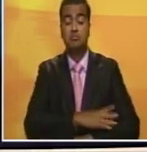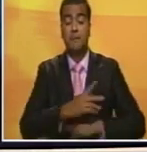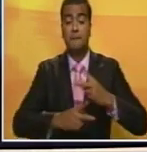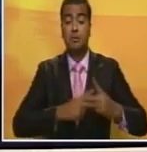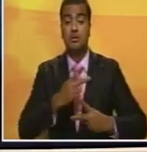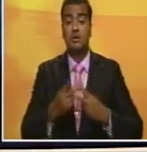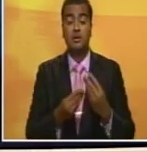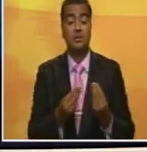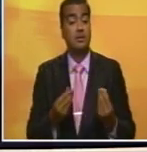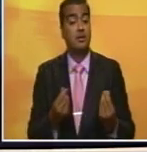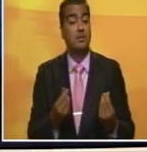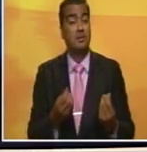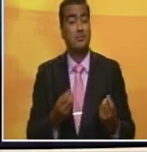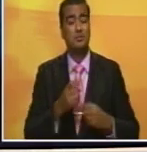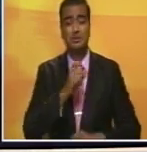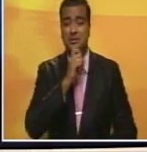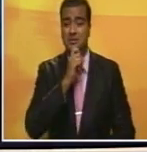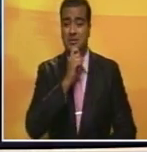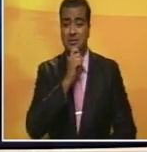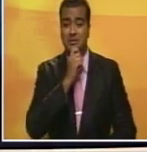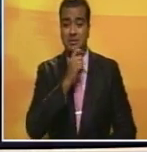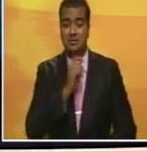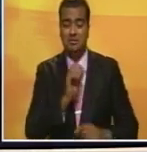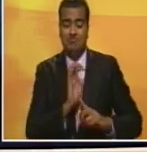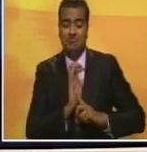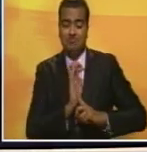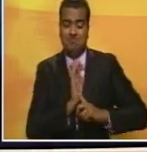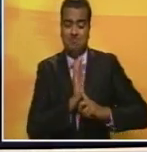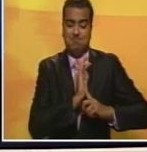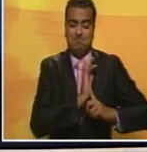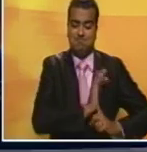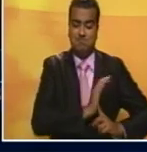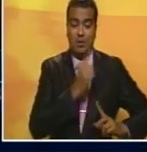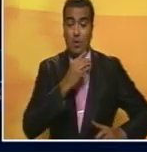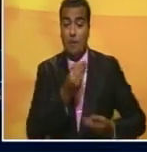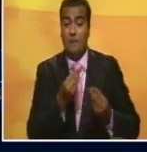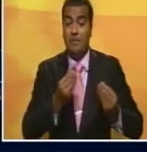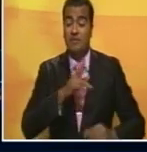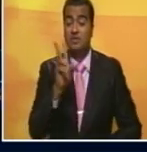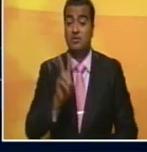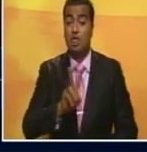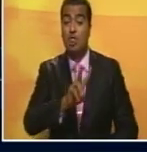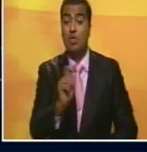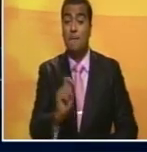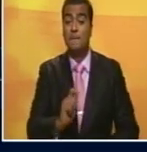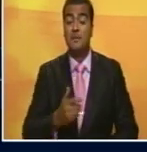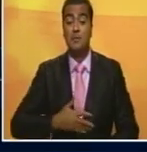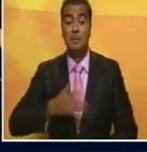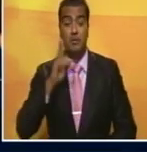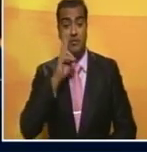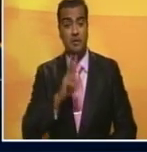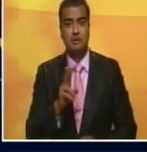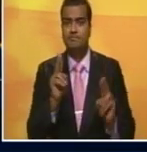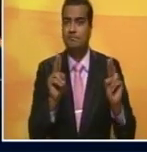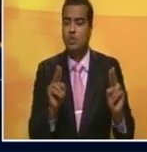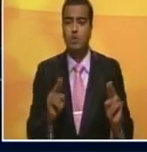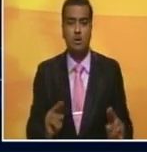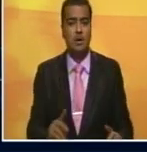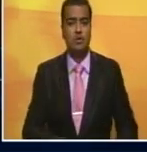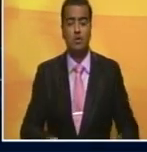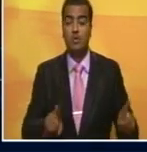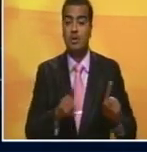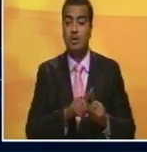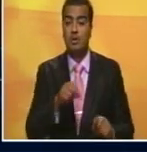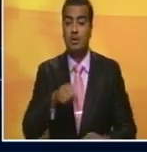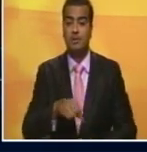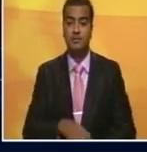política monetaria, será muy difícil contener los precios en Venezuela. En los últimos 2 meses hemos visto algo que nunca había ocurrido